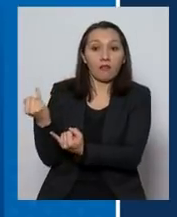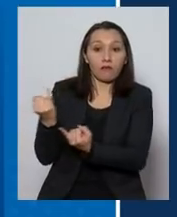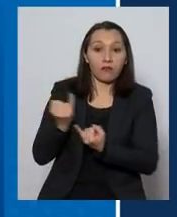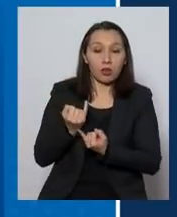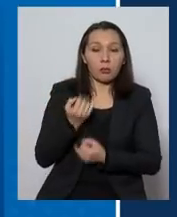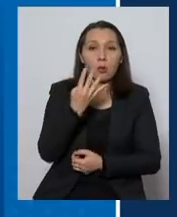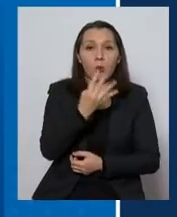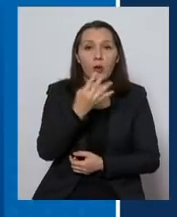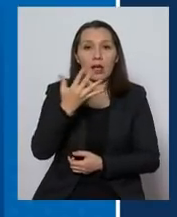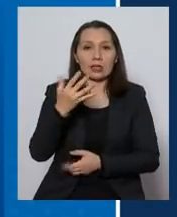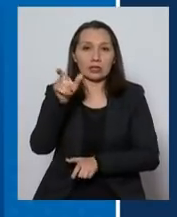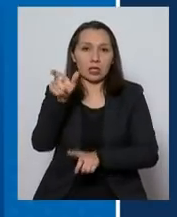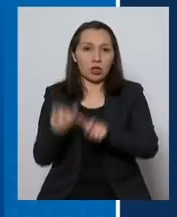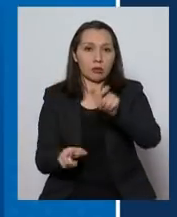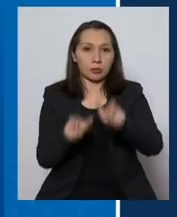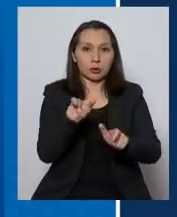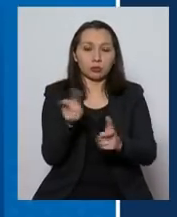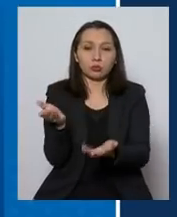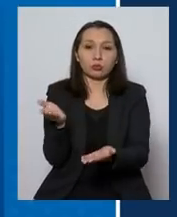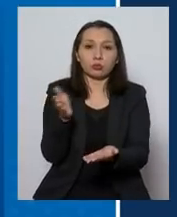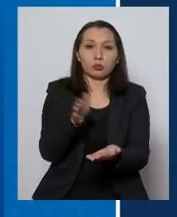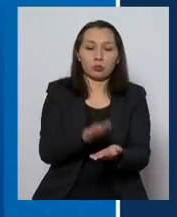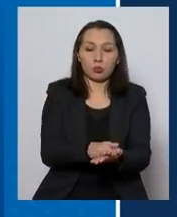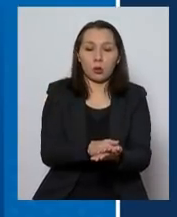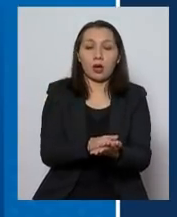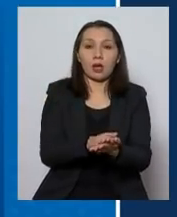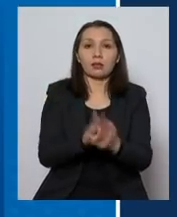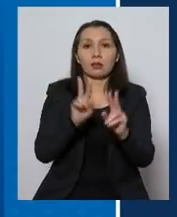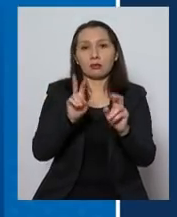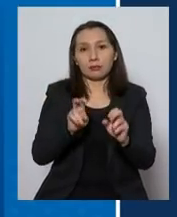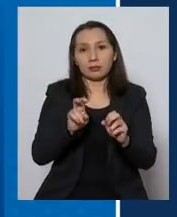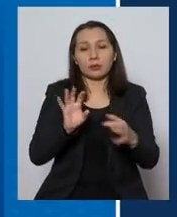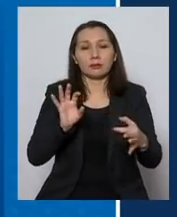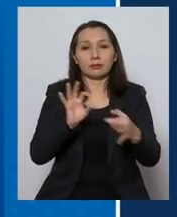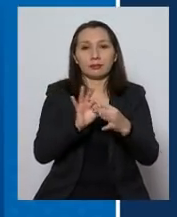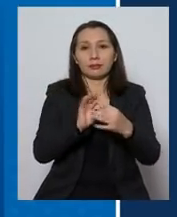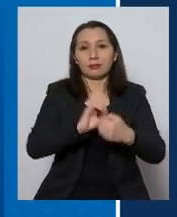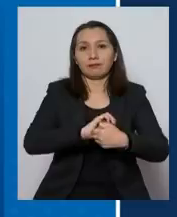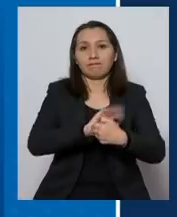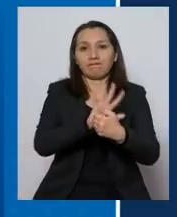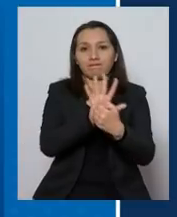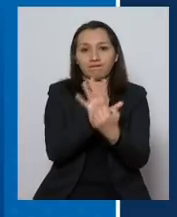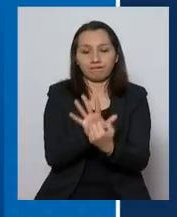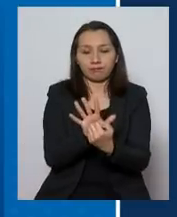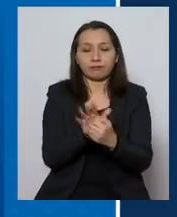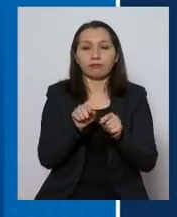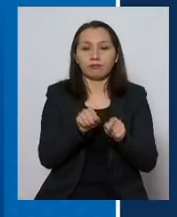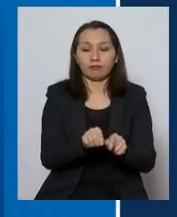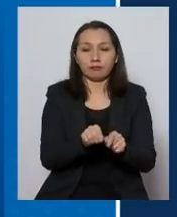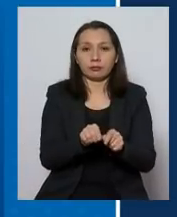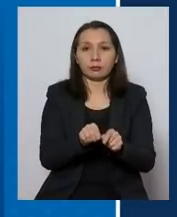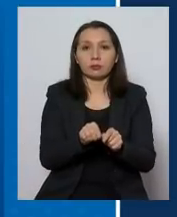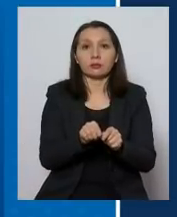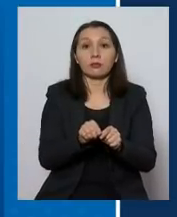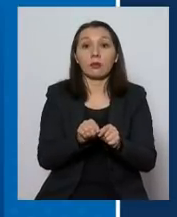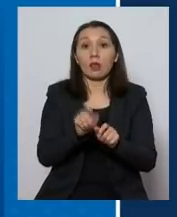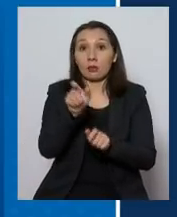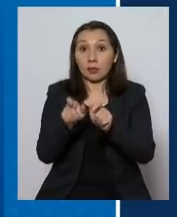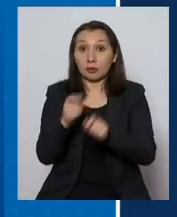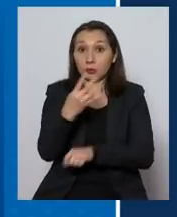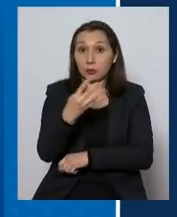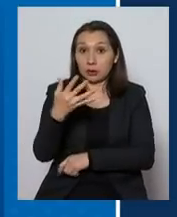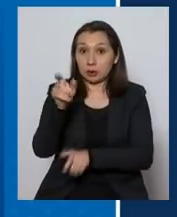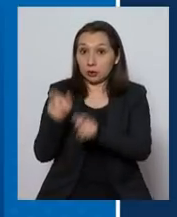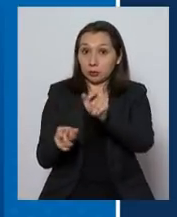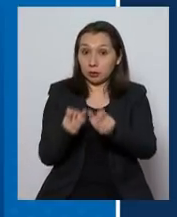reportaron 45 personas fallecidas asociadas al COVID-19. Dentro de ellas,